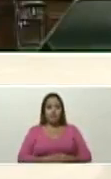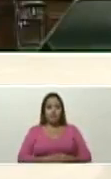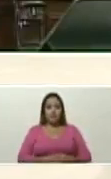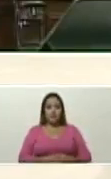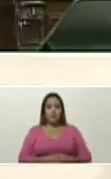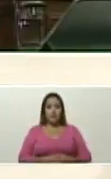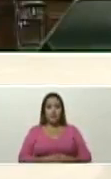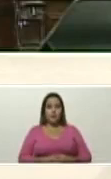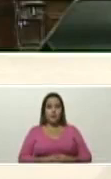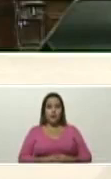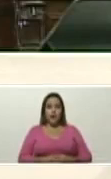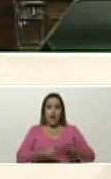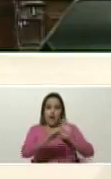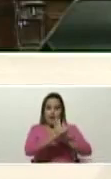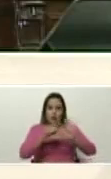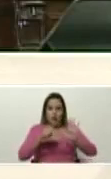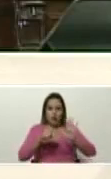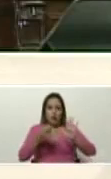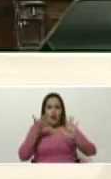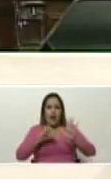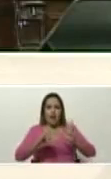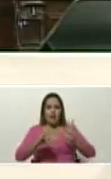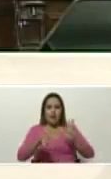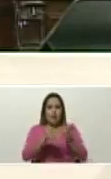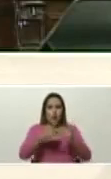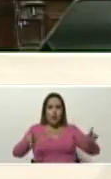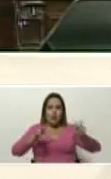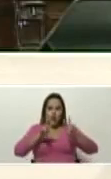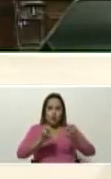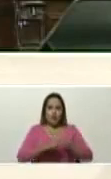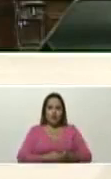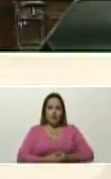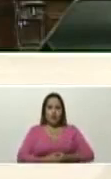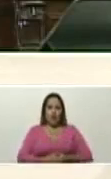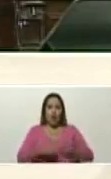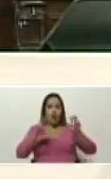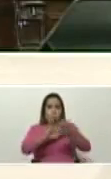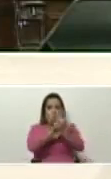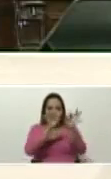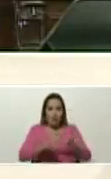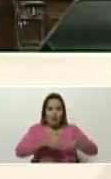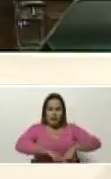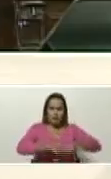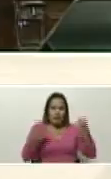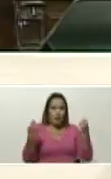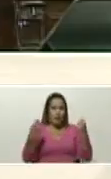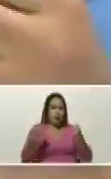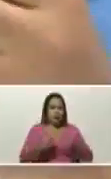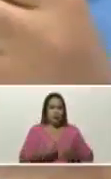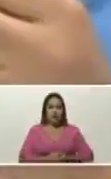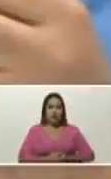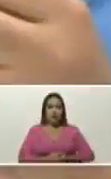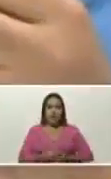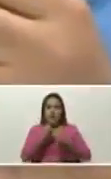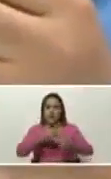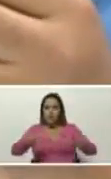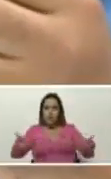En su articulado está la democracia nueva, el nuevo modelo que rompió con la